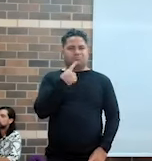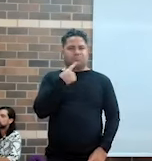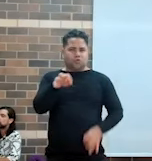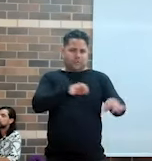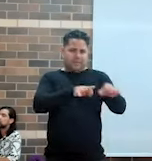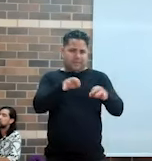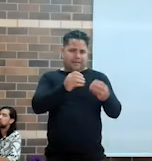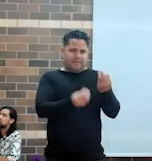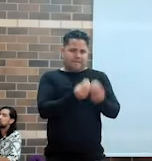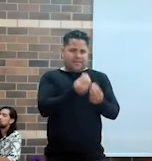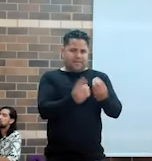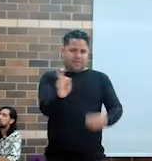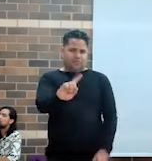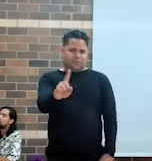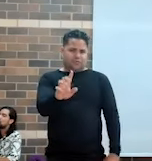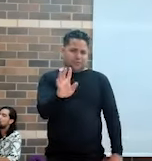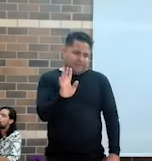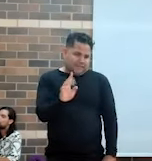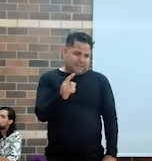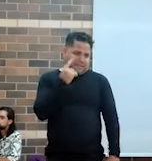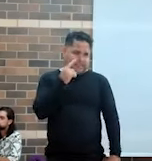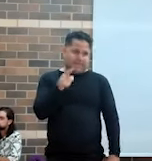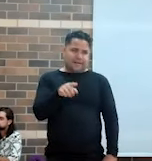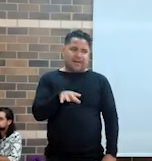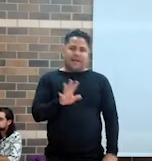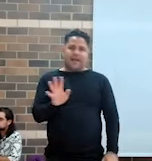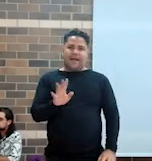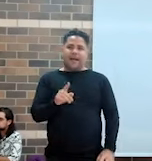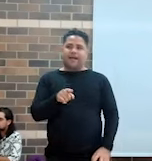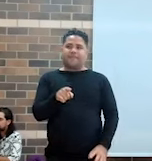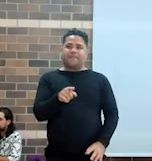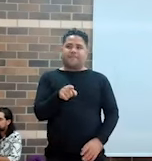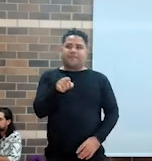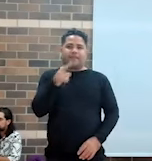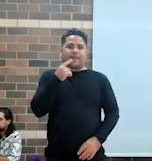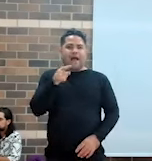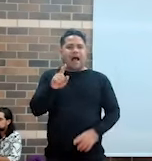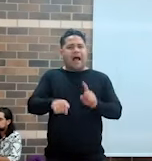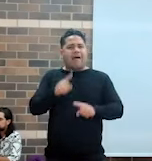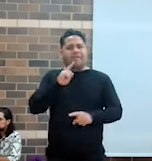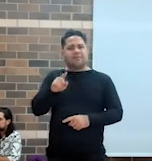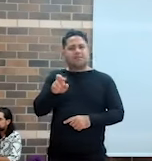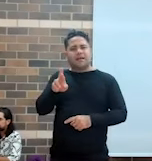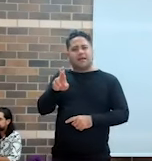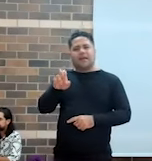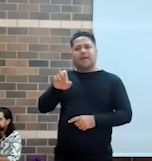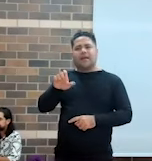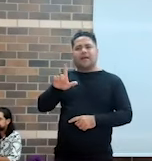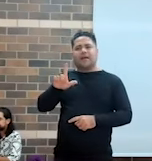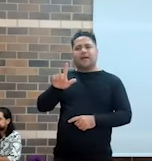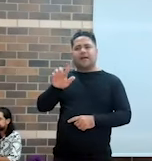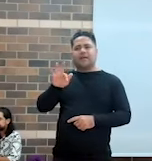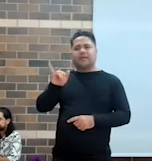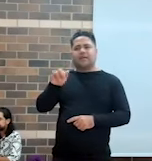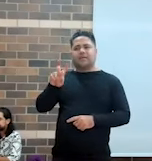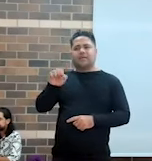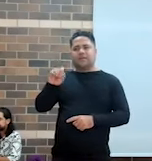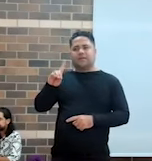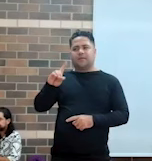vaya a explicar la física, sino que también nos hablan ahí, es de la relatividad lingüística y trata de una